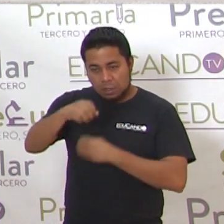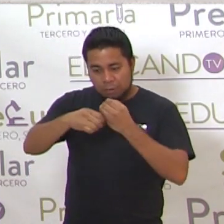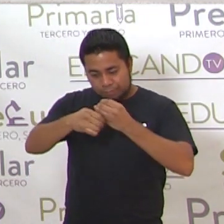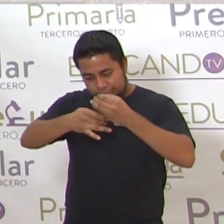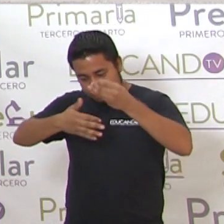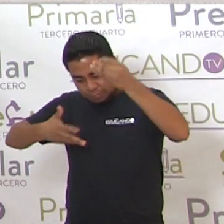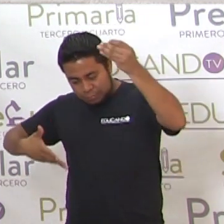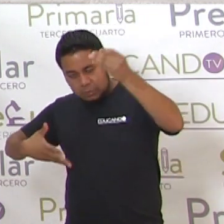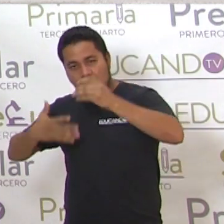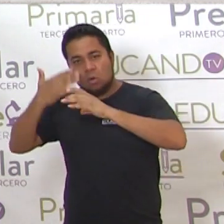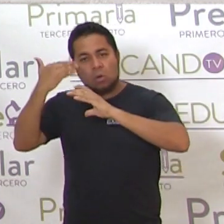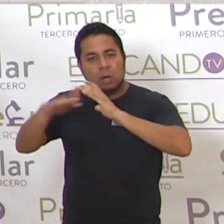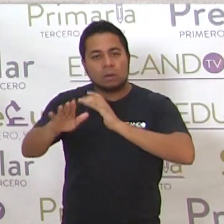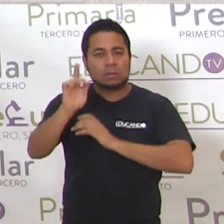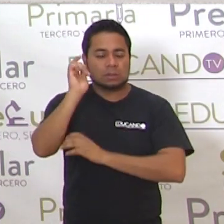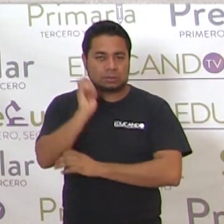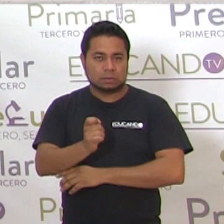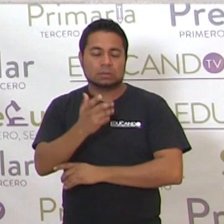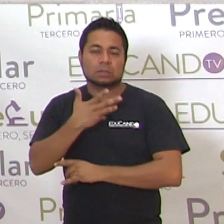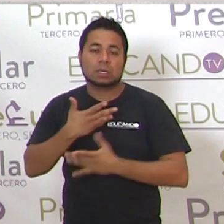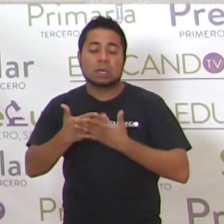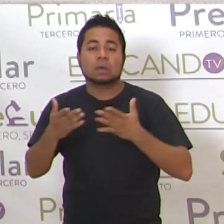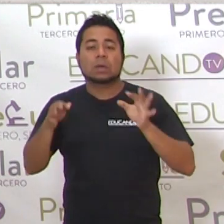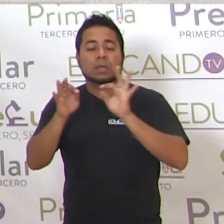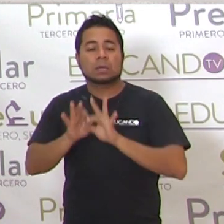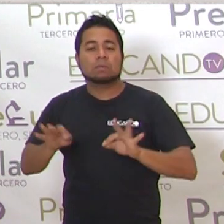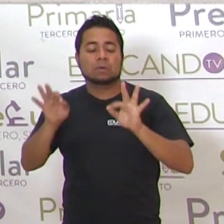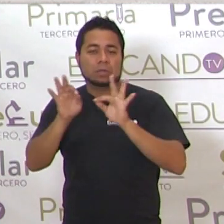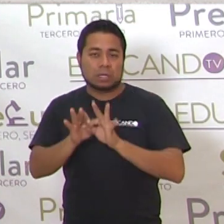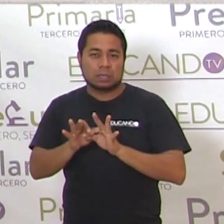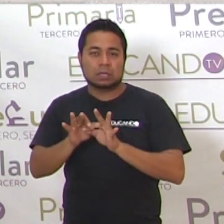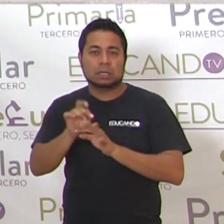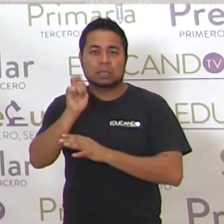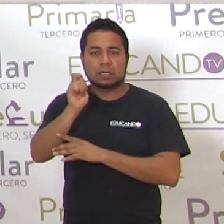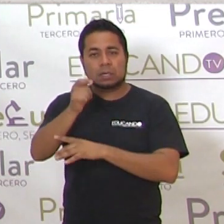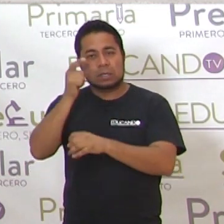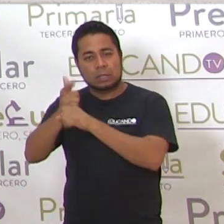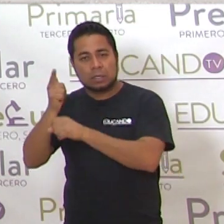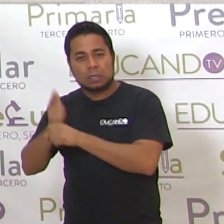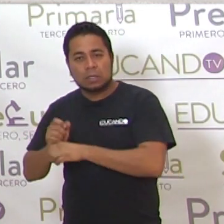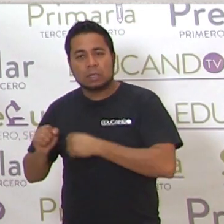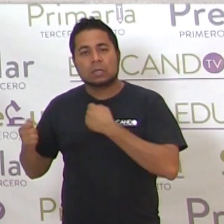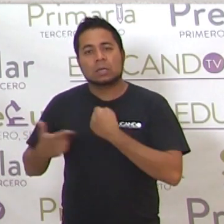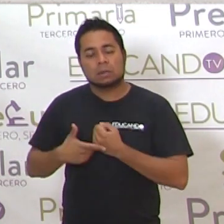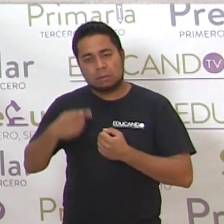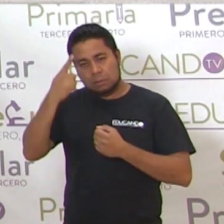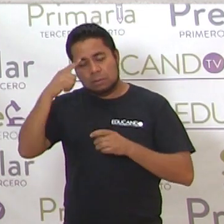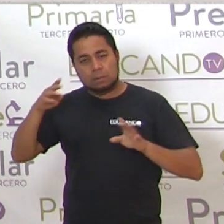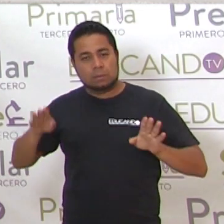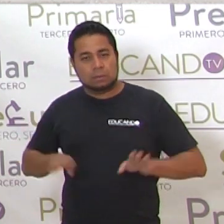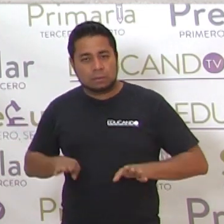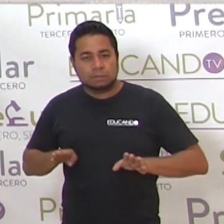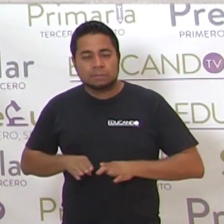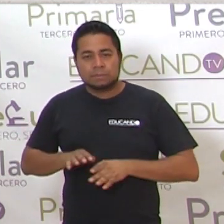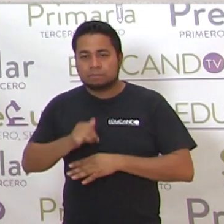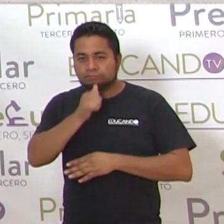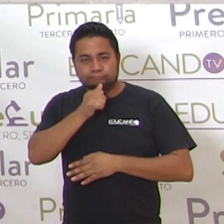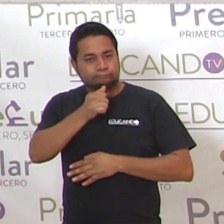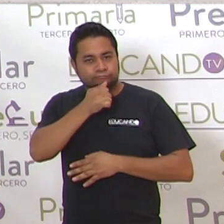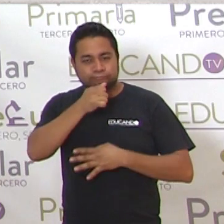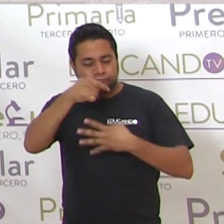electrónico es importante definir y detectar algunas características que aún nos hacen falta